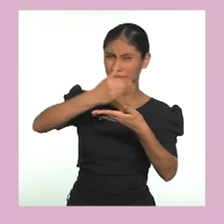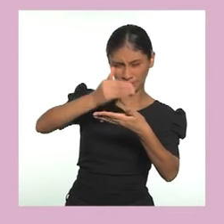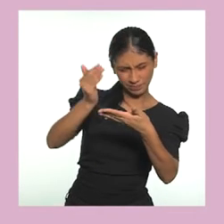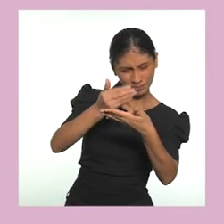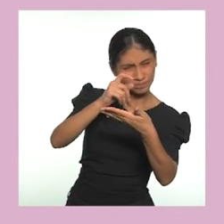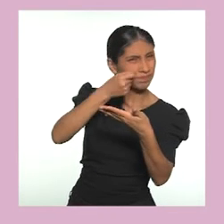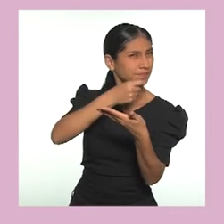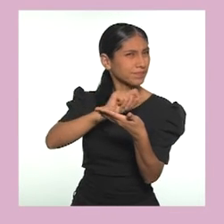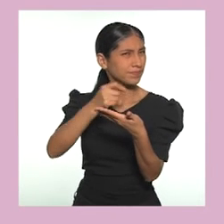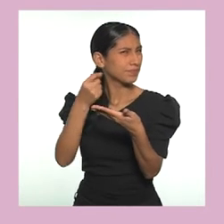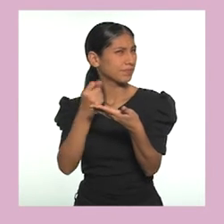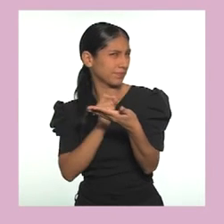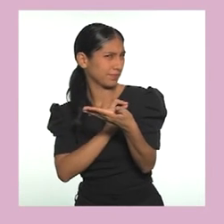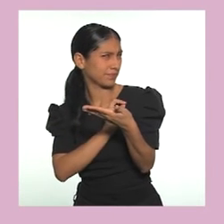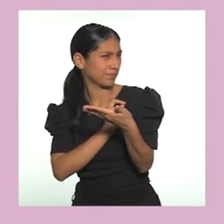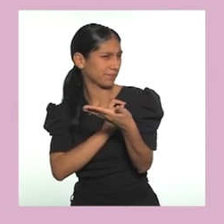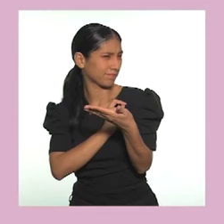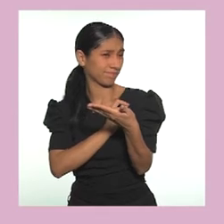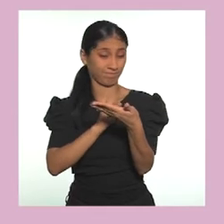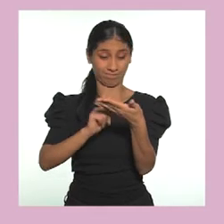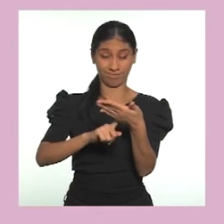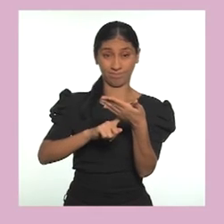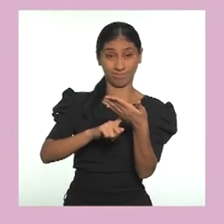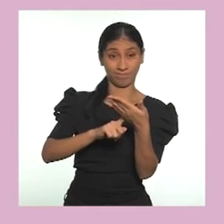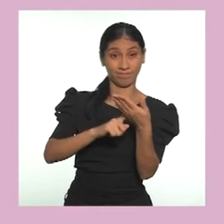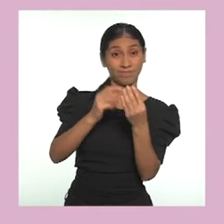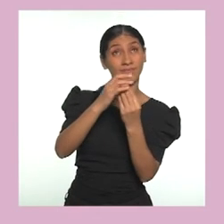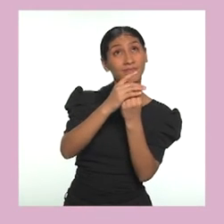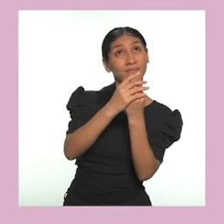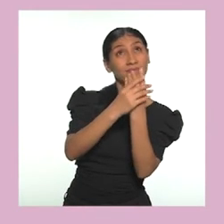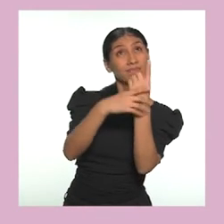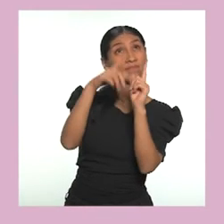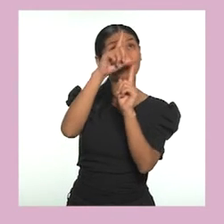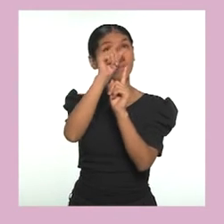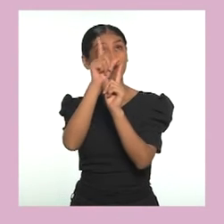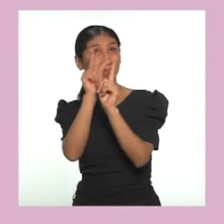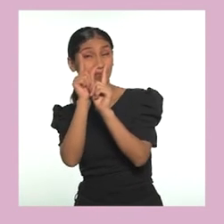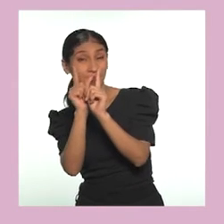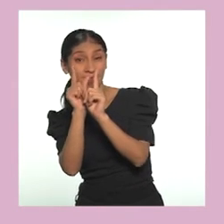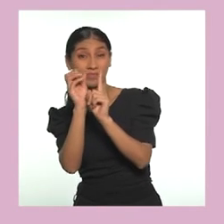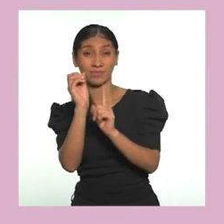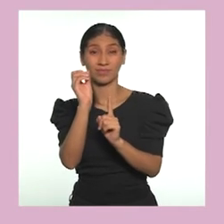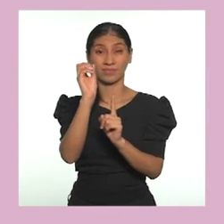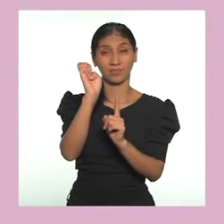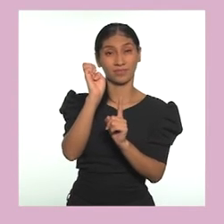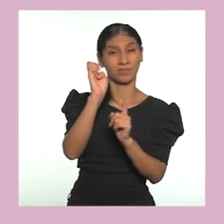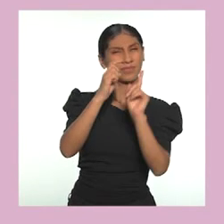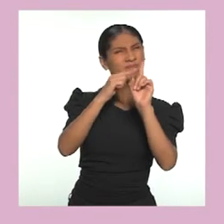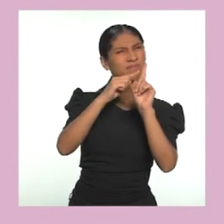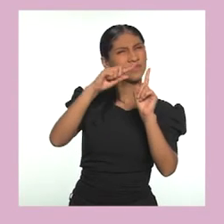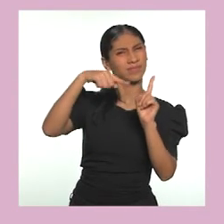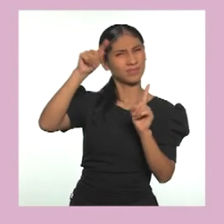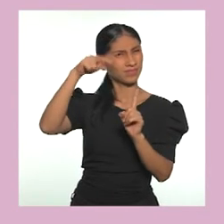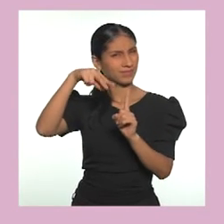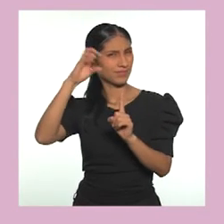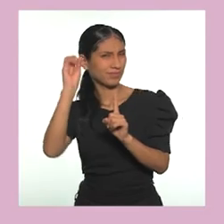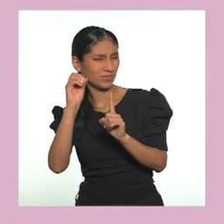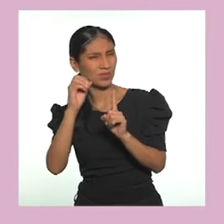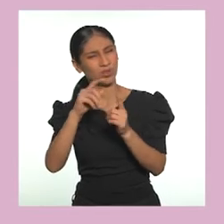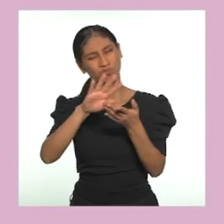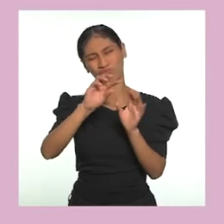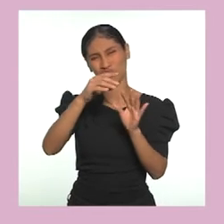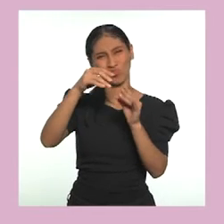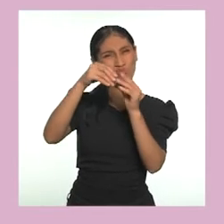al costado voy a escribir. El orégano se